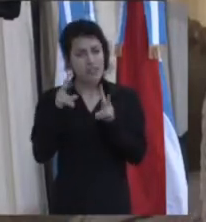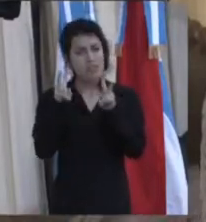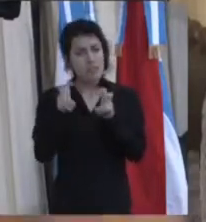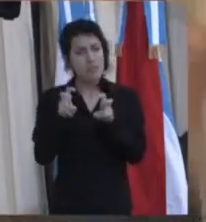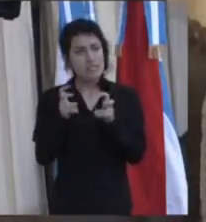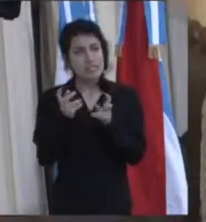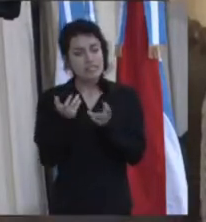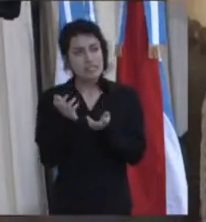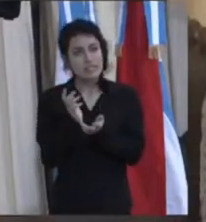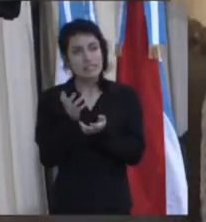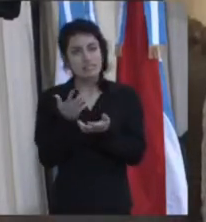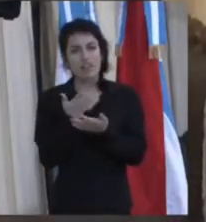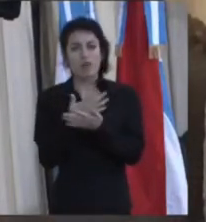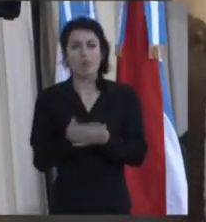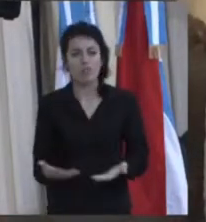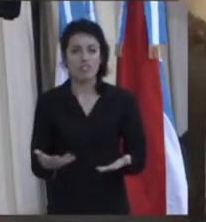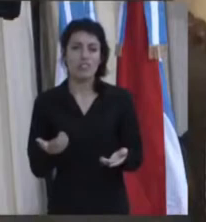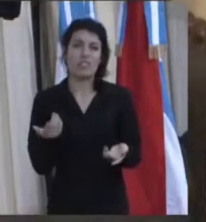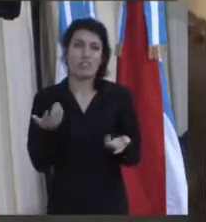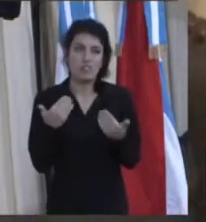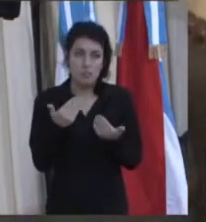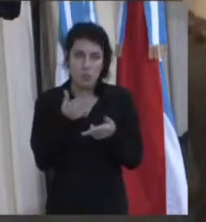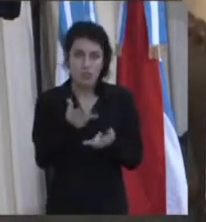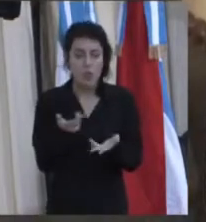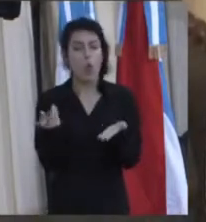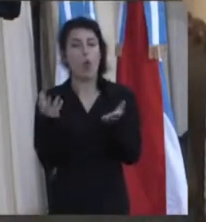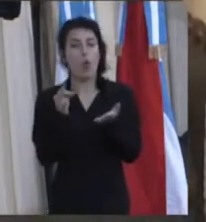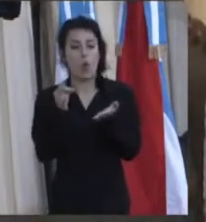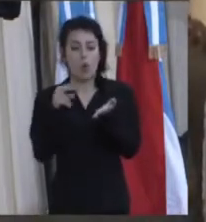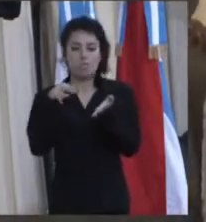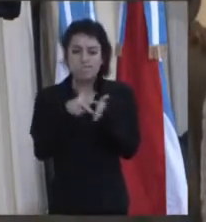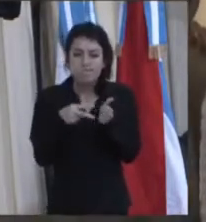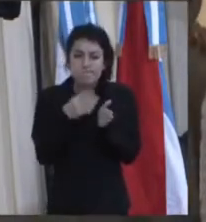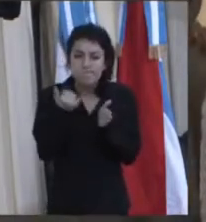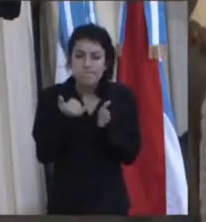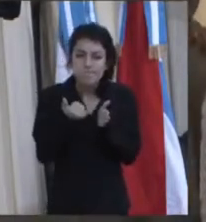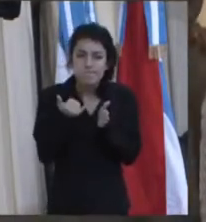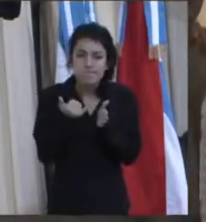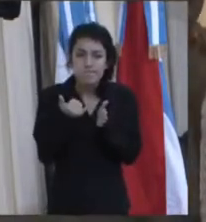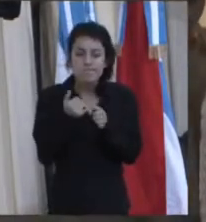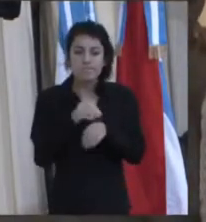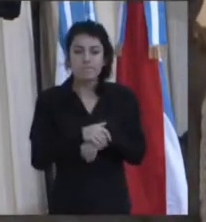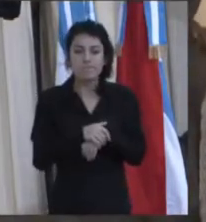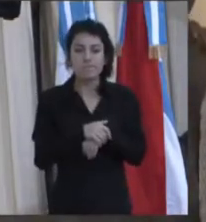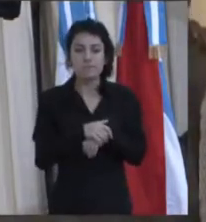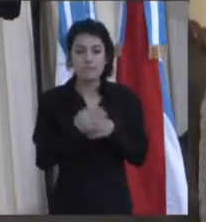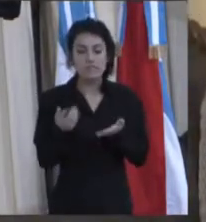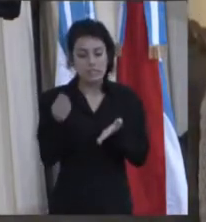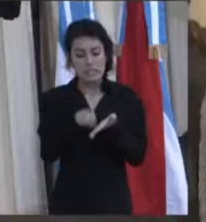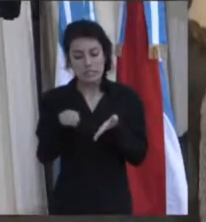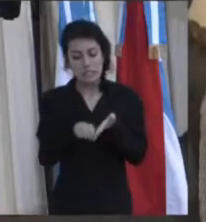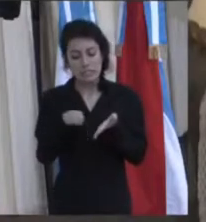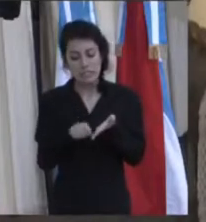temática un tanto aburrida, podríamos decir, o problemática. Entonces dije, bueno, y empecé a armar y bosquejar distintos